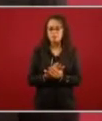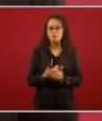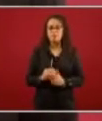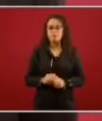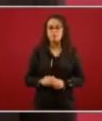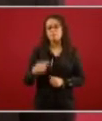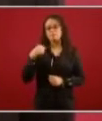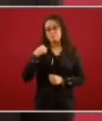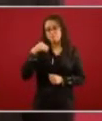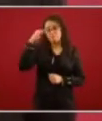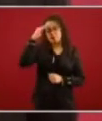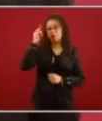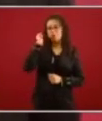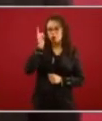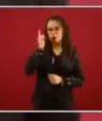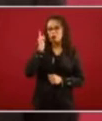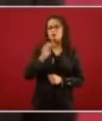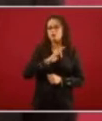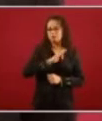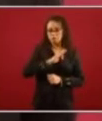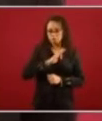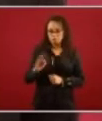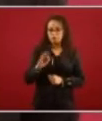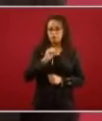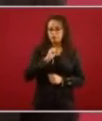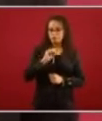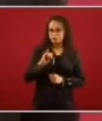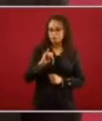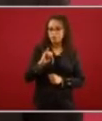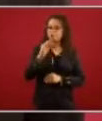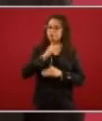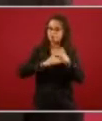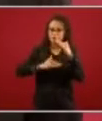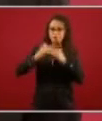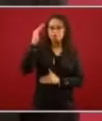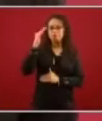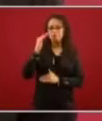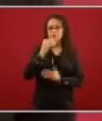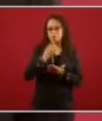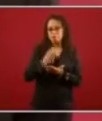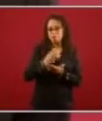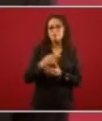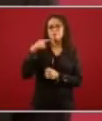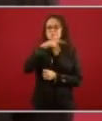Yo confío que vamos a lograr una recuperación económica pronta,